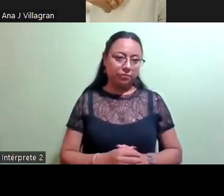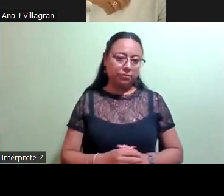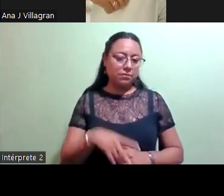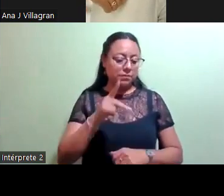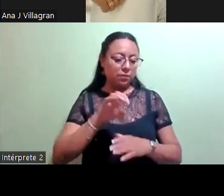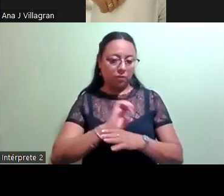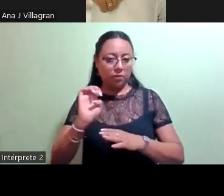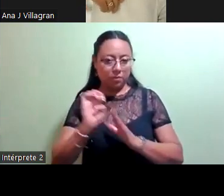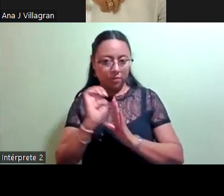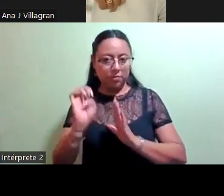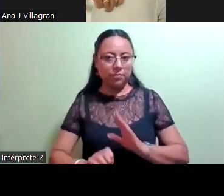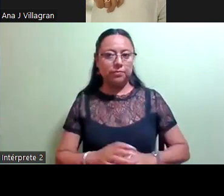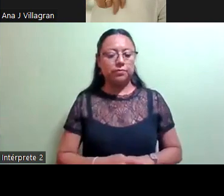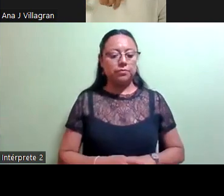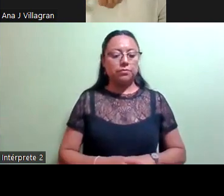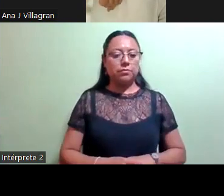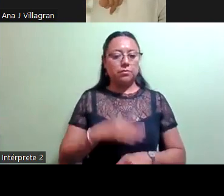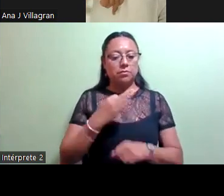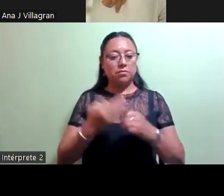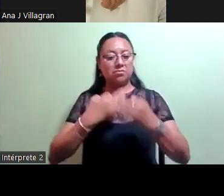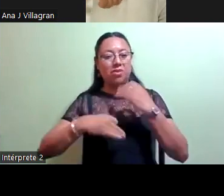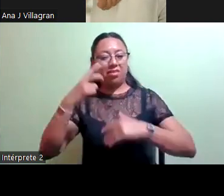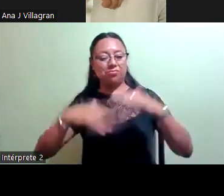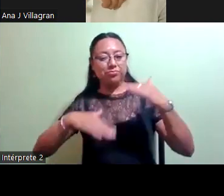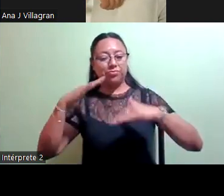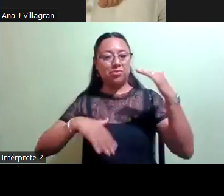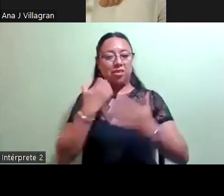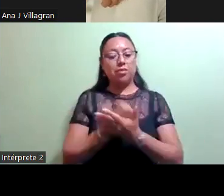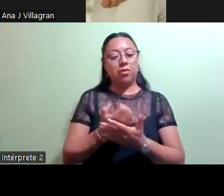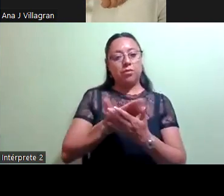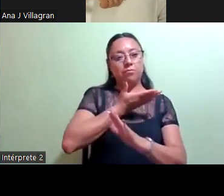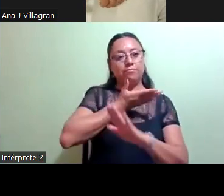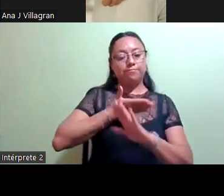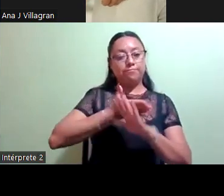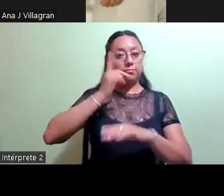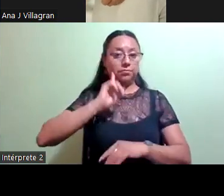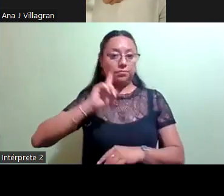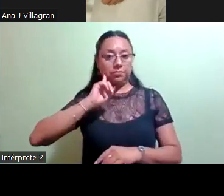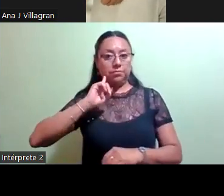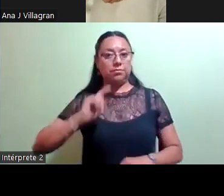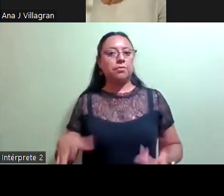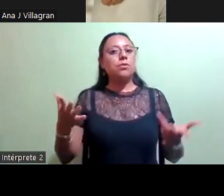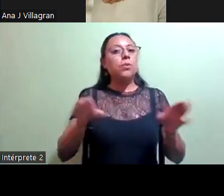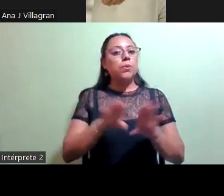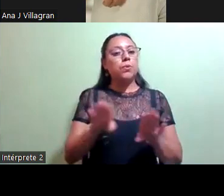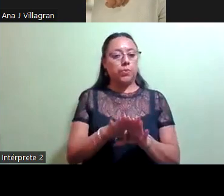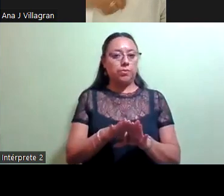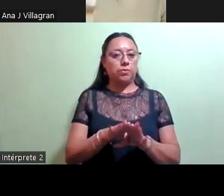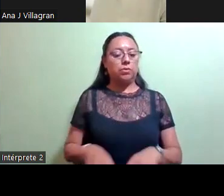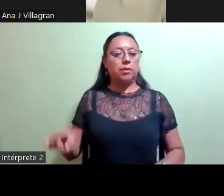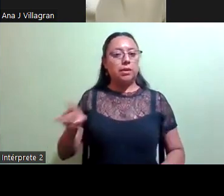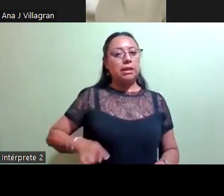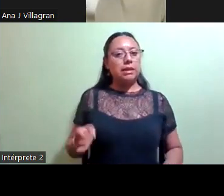entonces, esta brecha económica que impacta a las mujeres tiene que ver también con